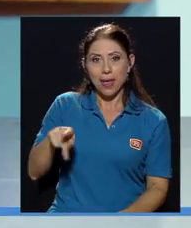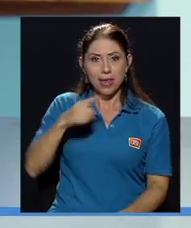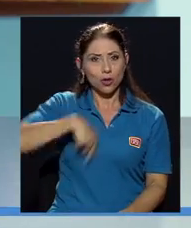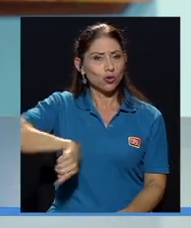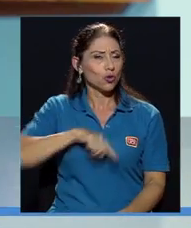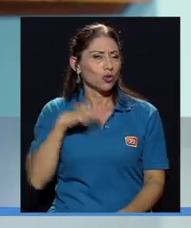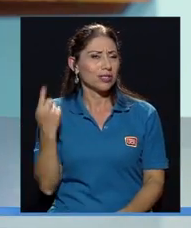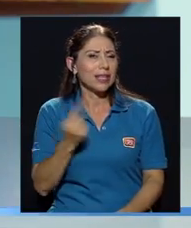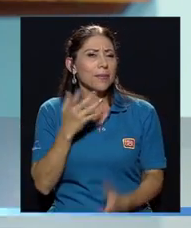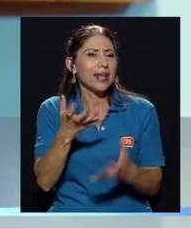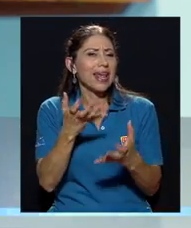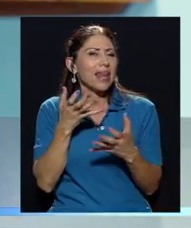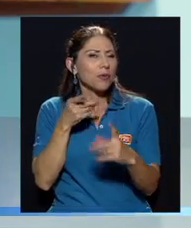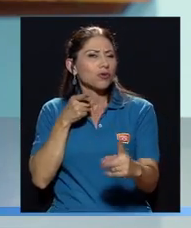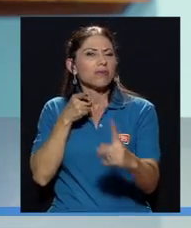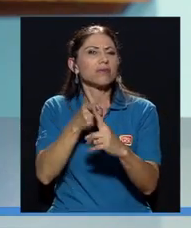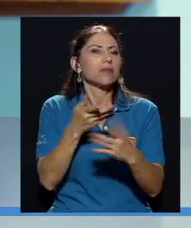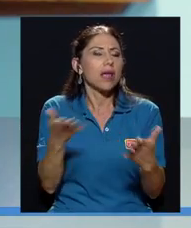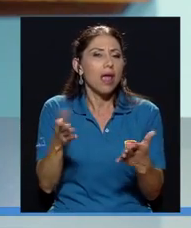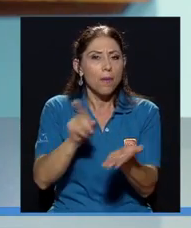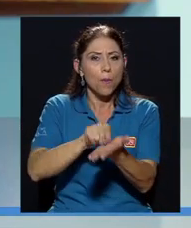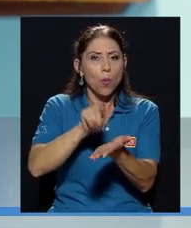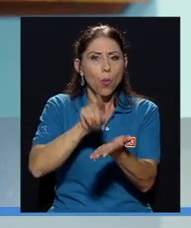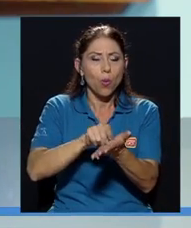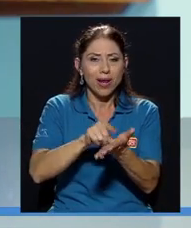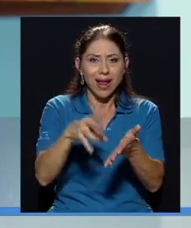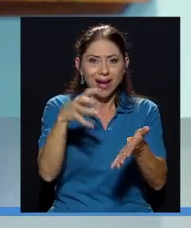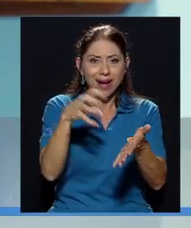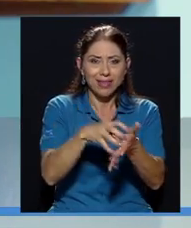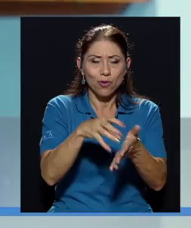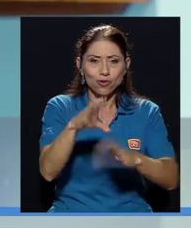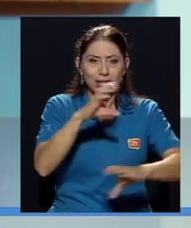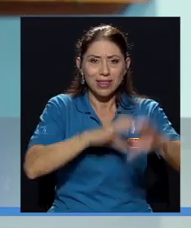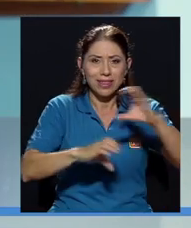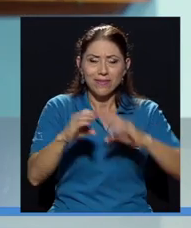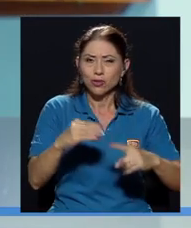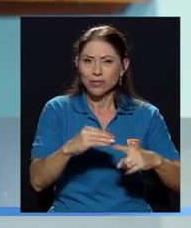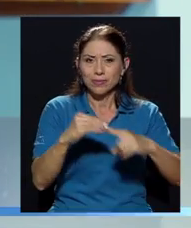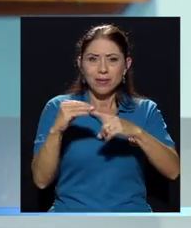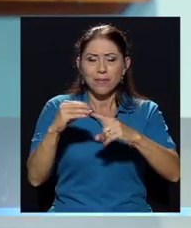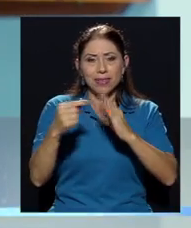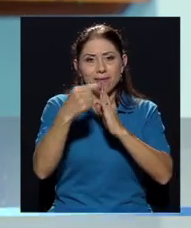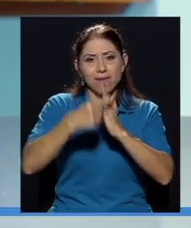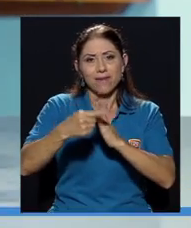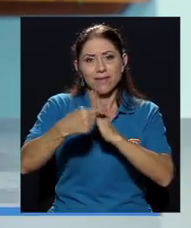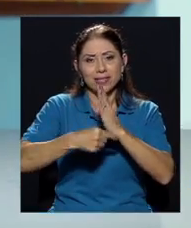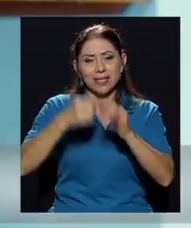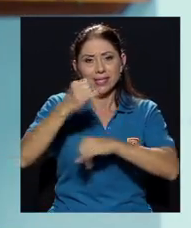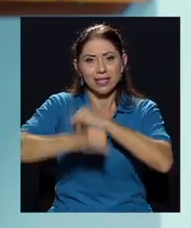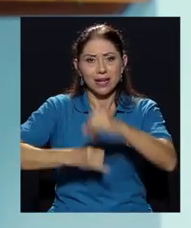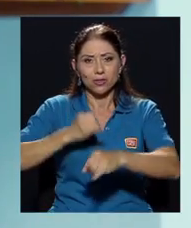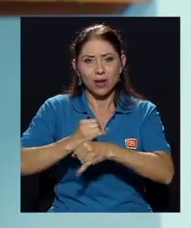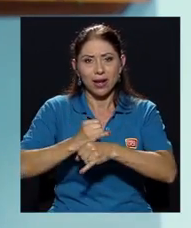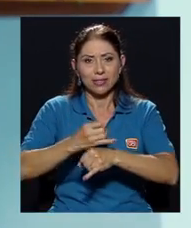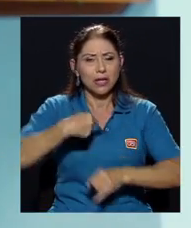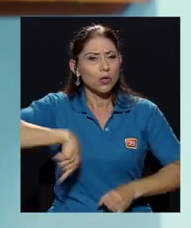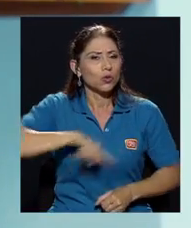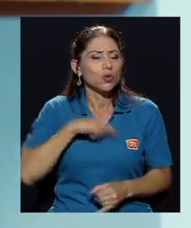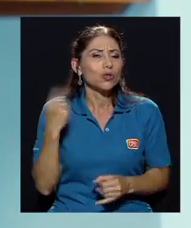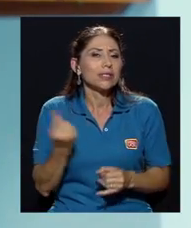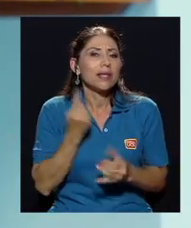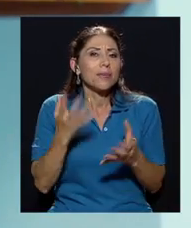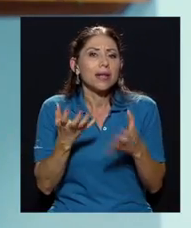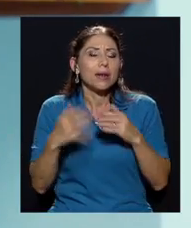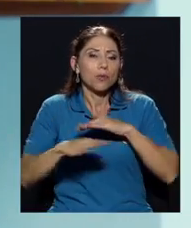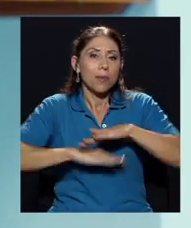más importantes sea el publicar artículos científicos, sobre todo en revistas internacionales. Y lo que tratamos es que siempre basados